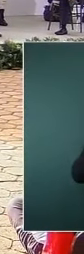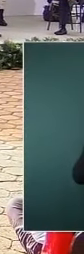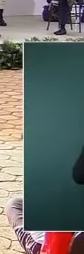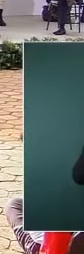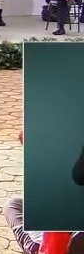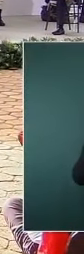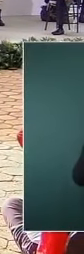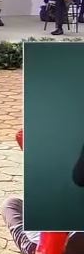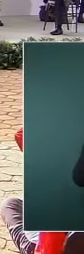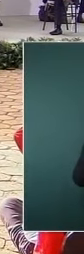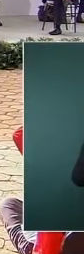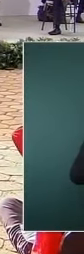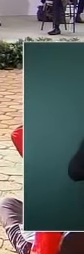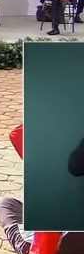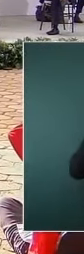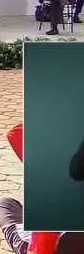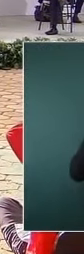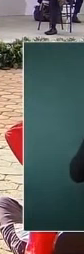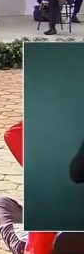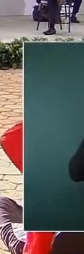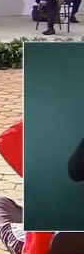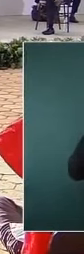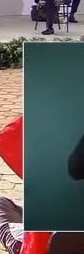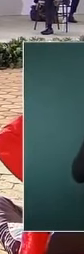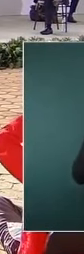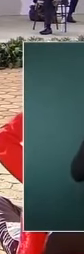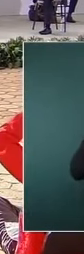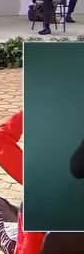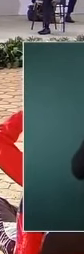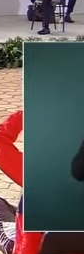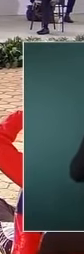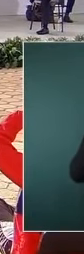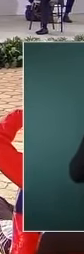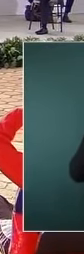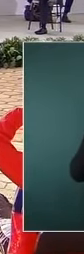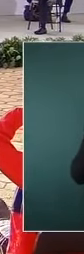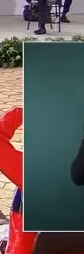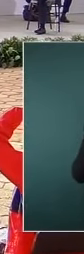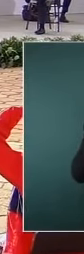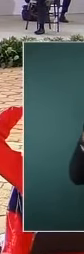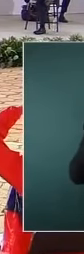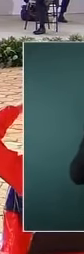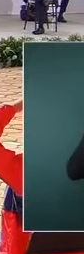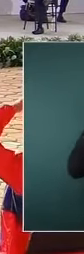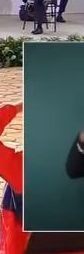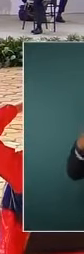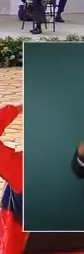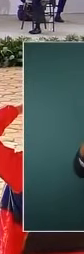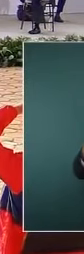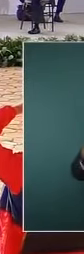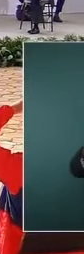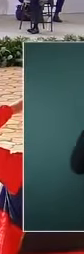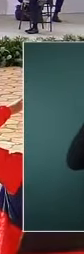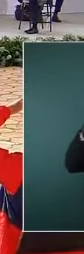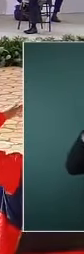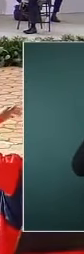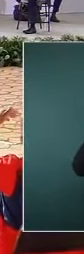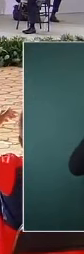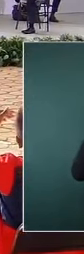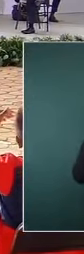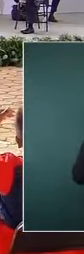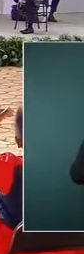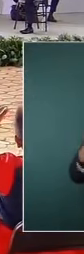creo que 1.200 millones de pesos. Y como lo plantea él,